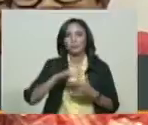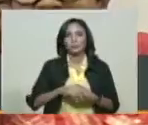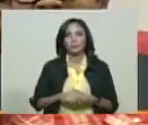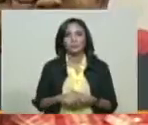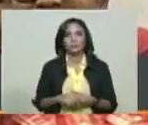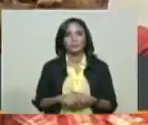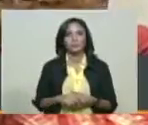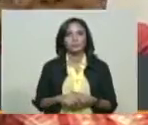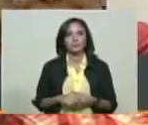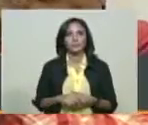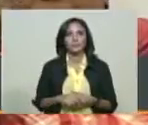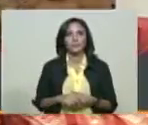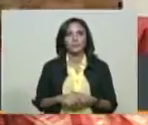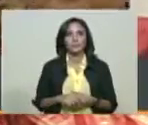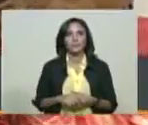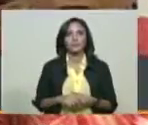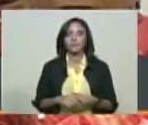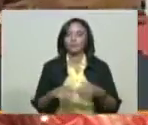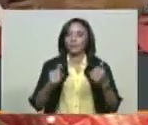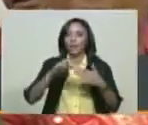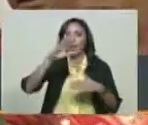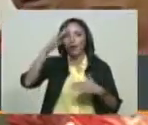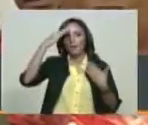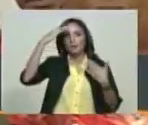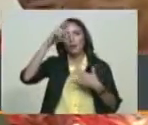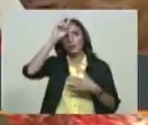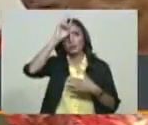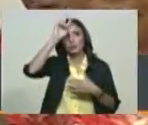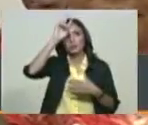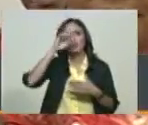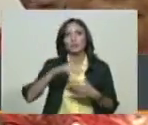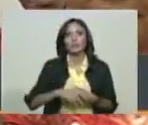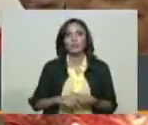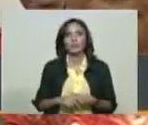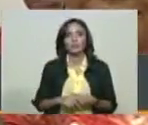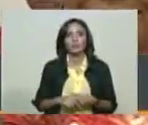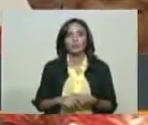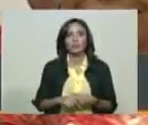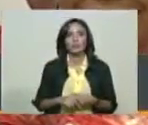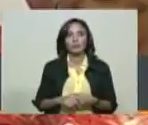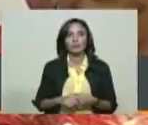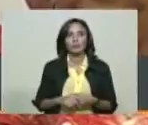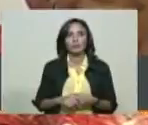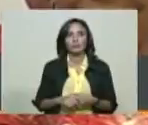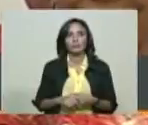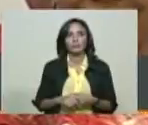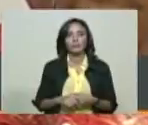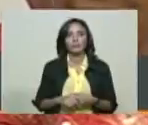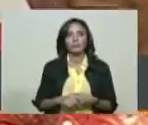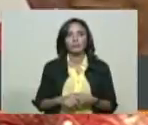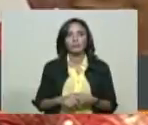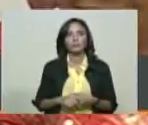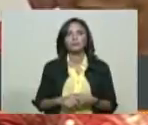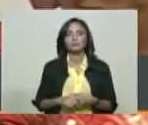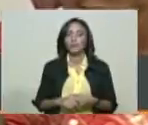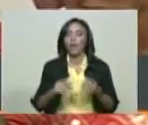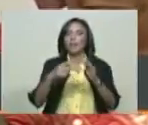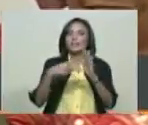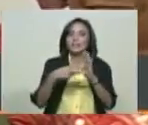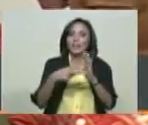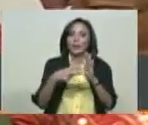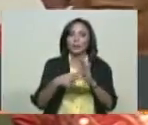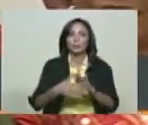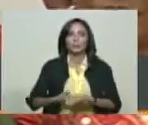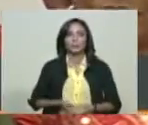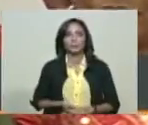haré del examen de síria de sueida sirio y